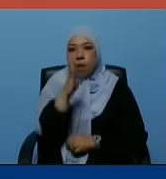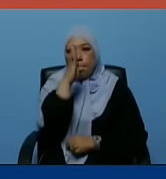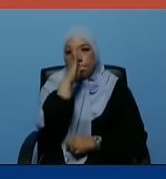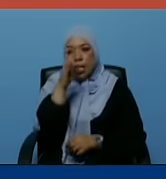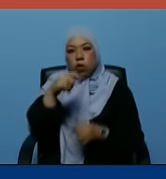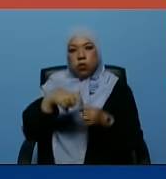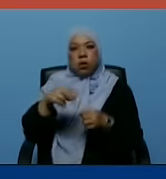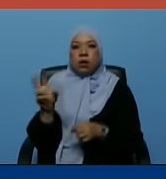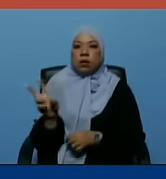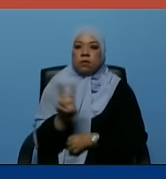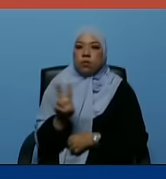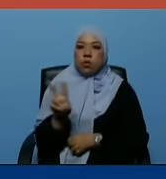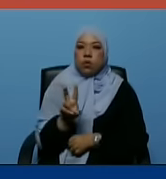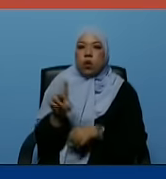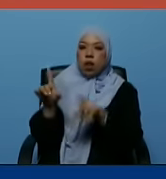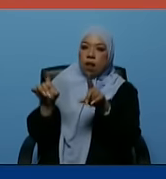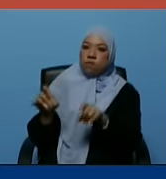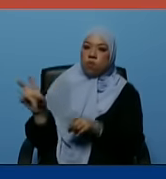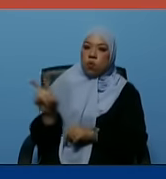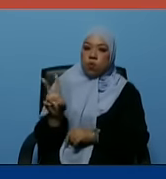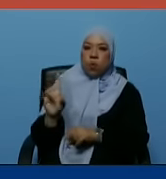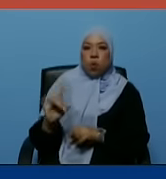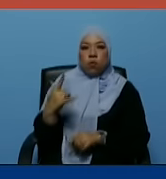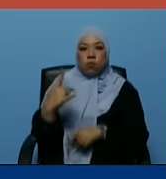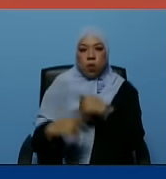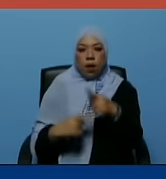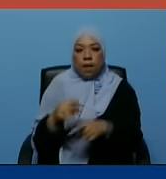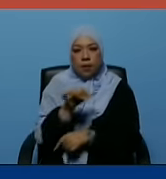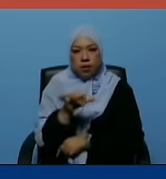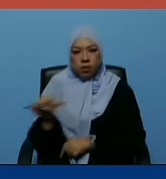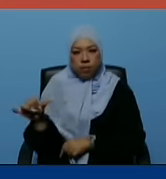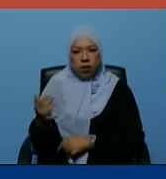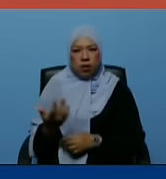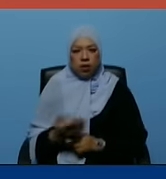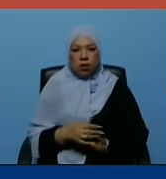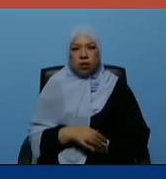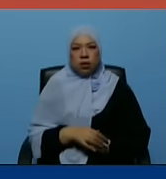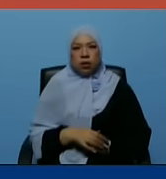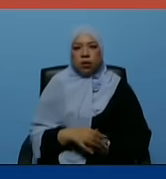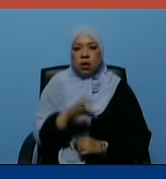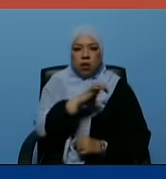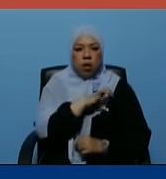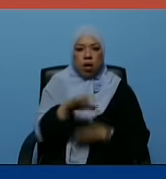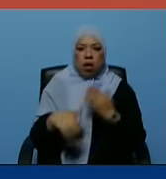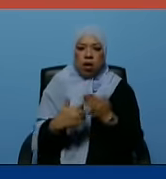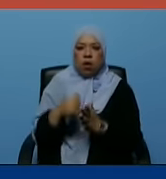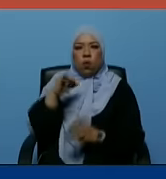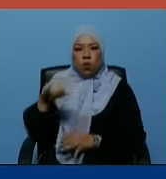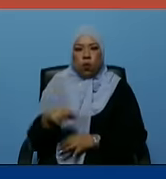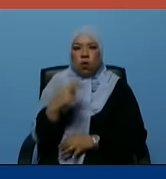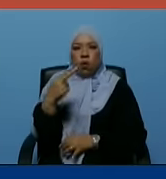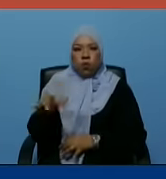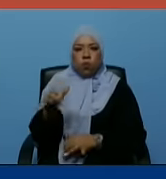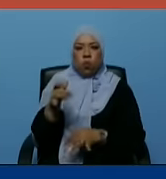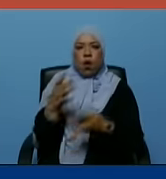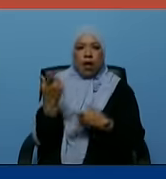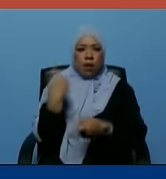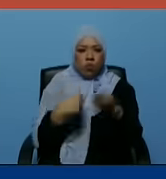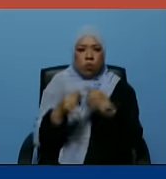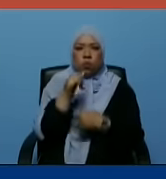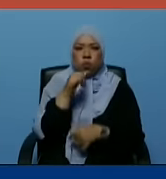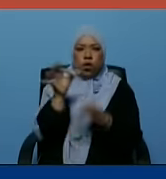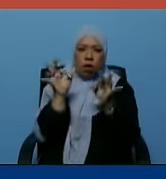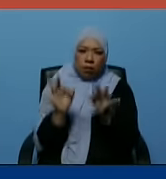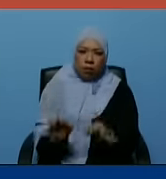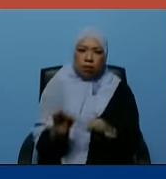certificó que Venezuela en el primer semestre, de enero a junio, su economía